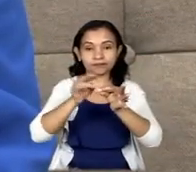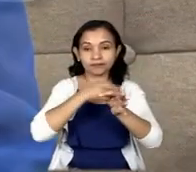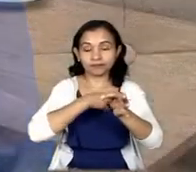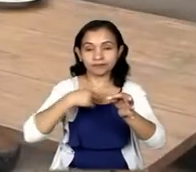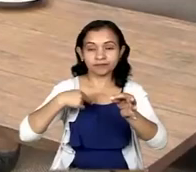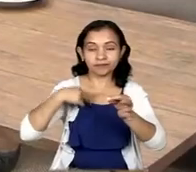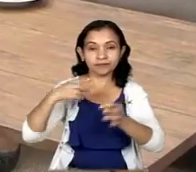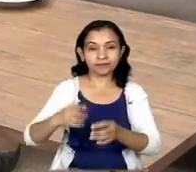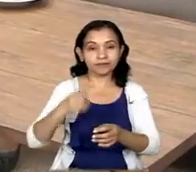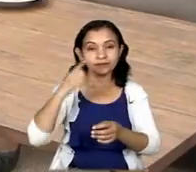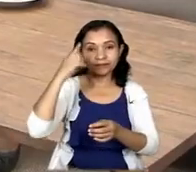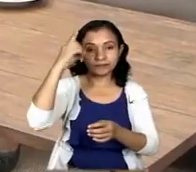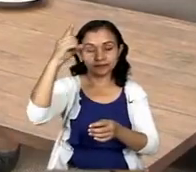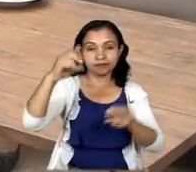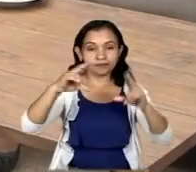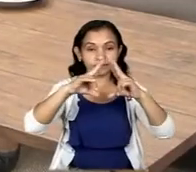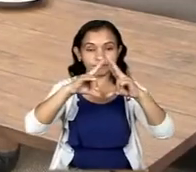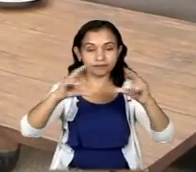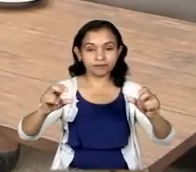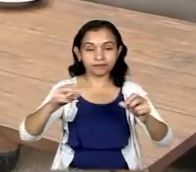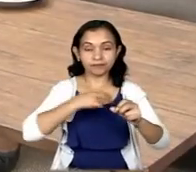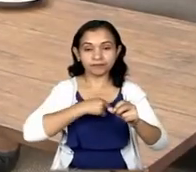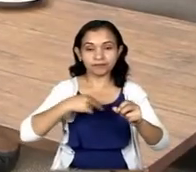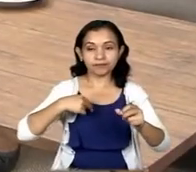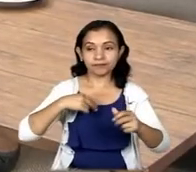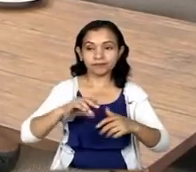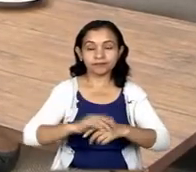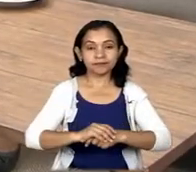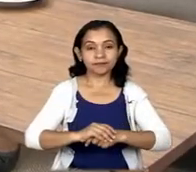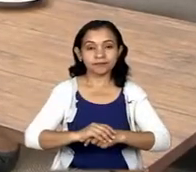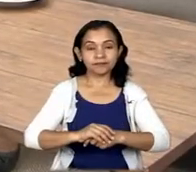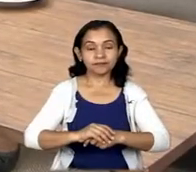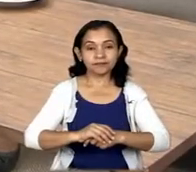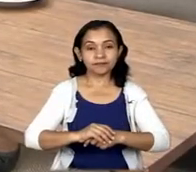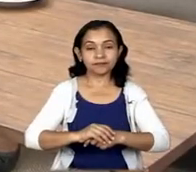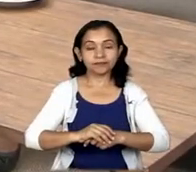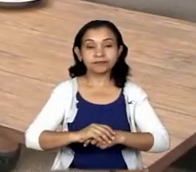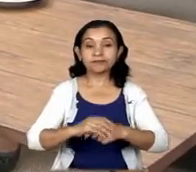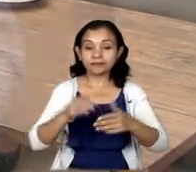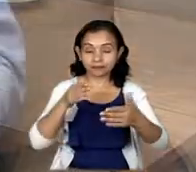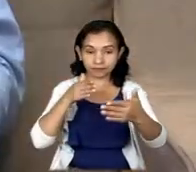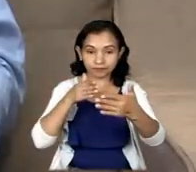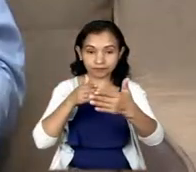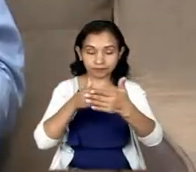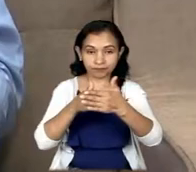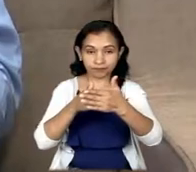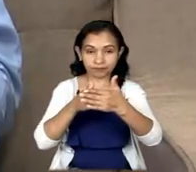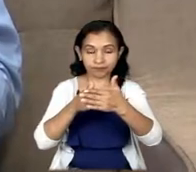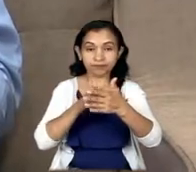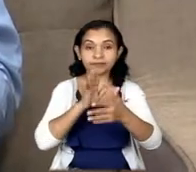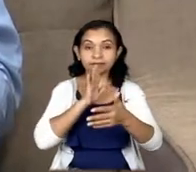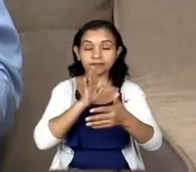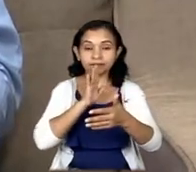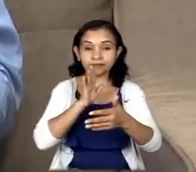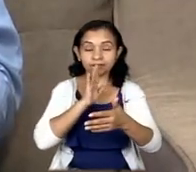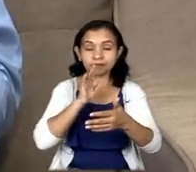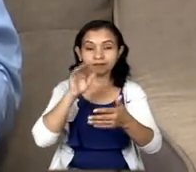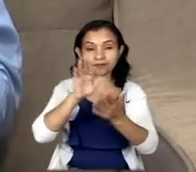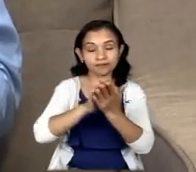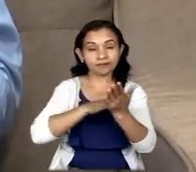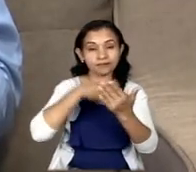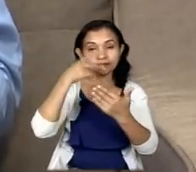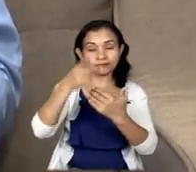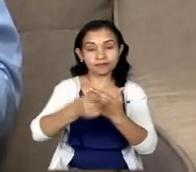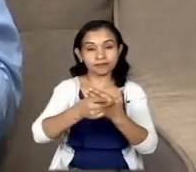ligado al desarrollo de cualquier país, y ya no digamos al país nuestro. Nosotros ya volvemos, estamos conversando en su programa desde el